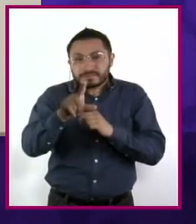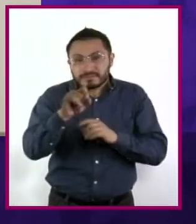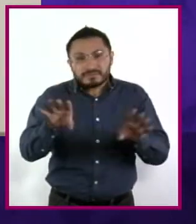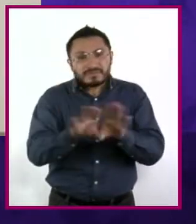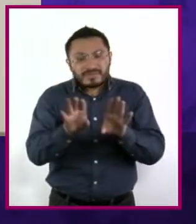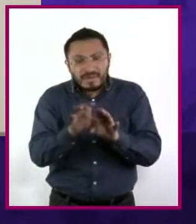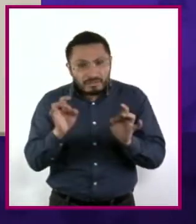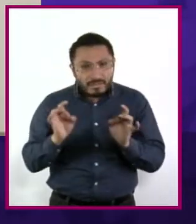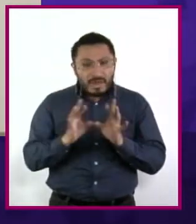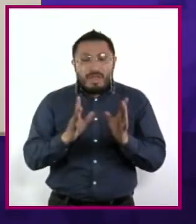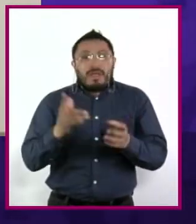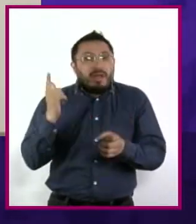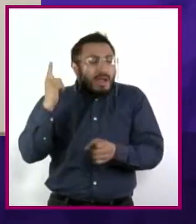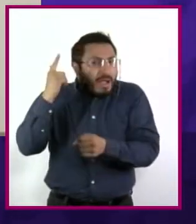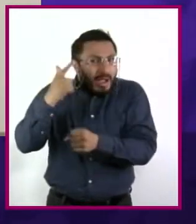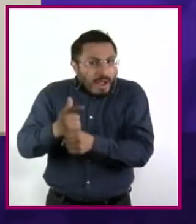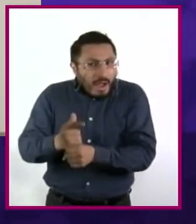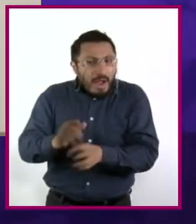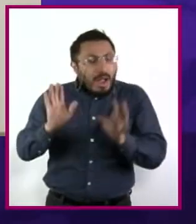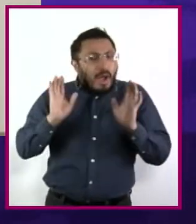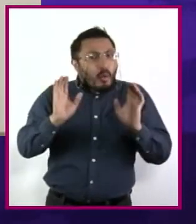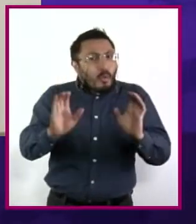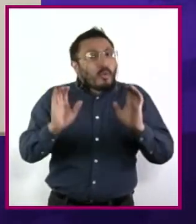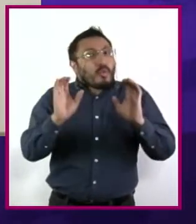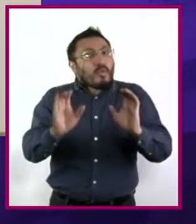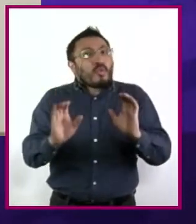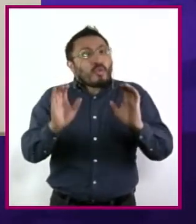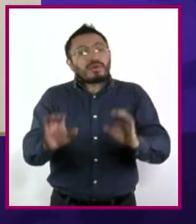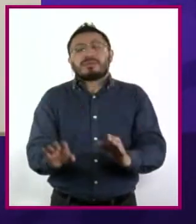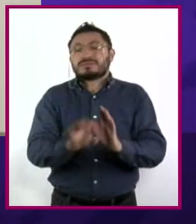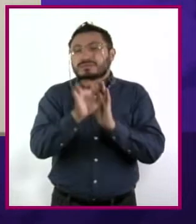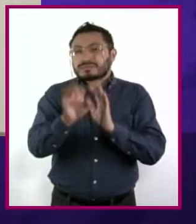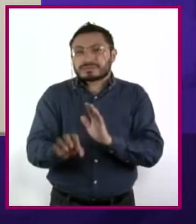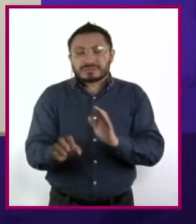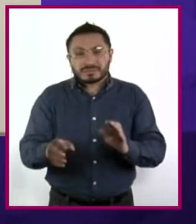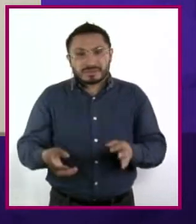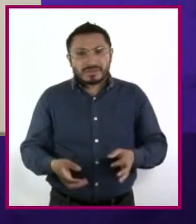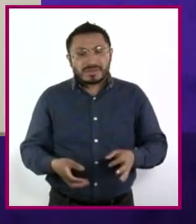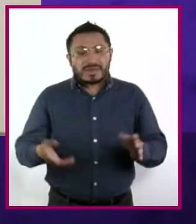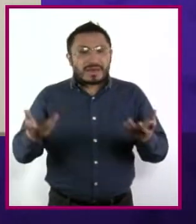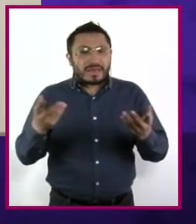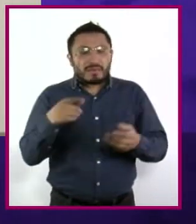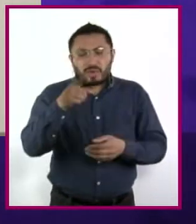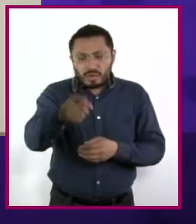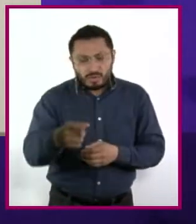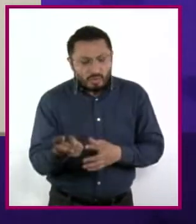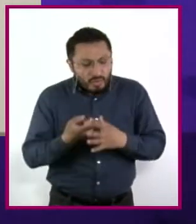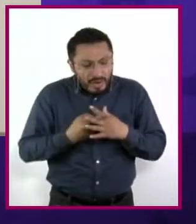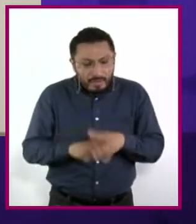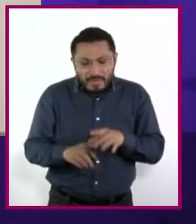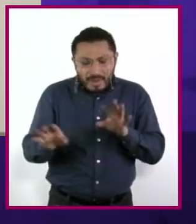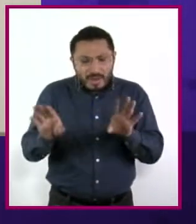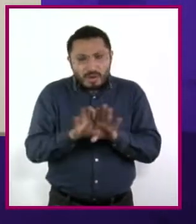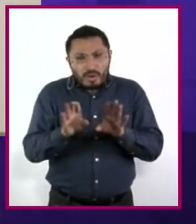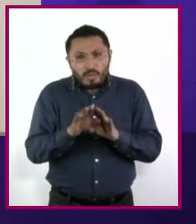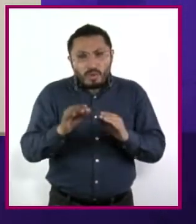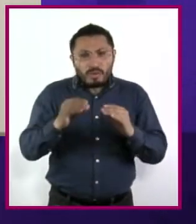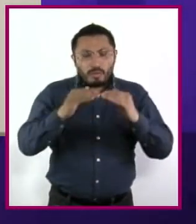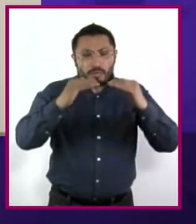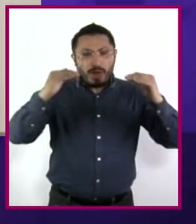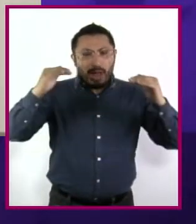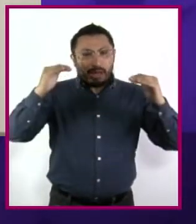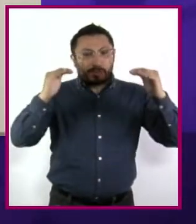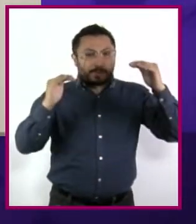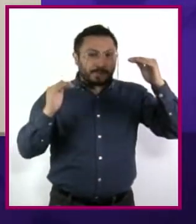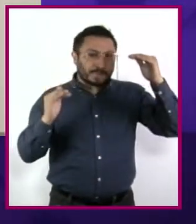de alerta. Es decir, cuando ya este bienestar empieza a mermar, cuando este equilibrio empieza a mermar, cuando tú